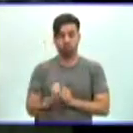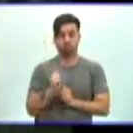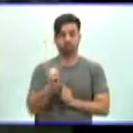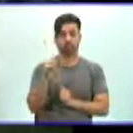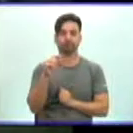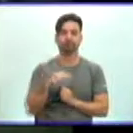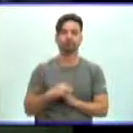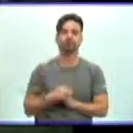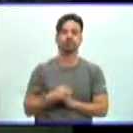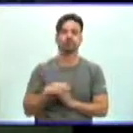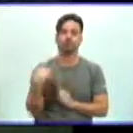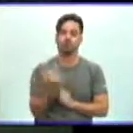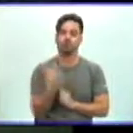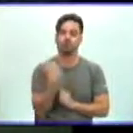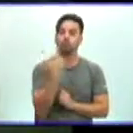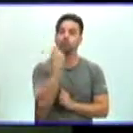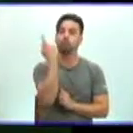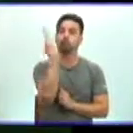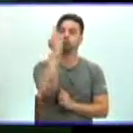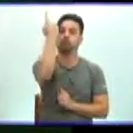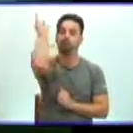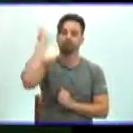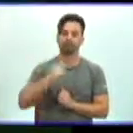inclusive tornados.